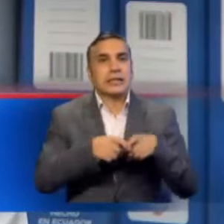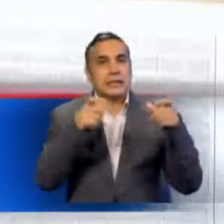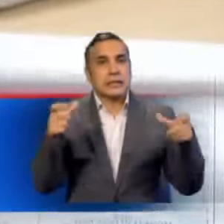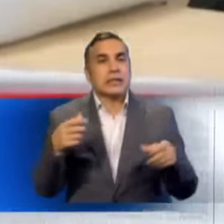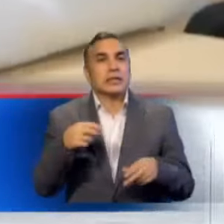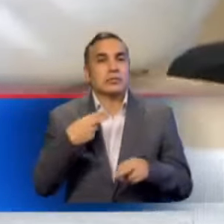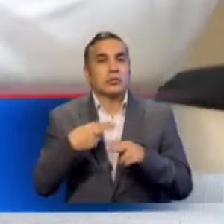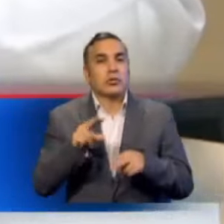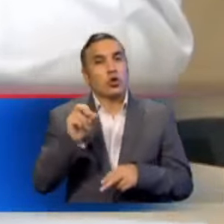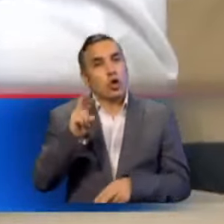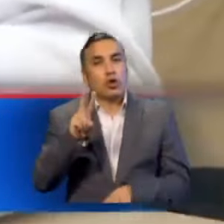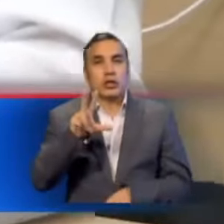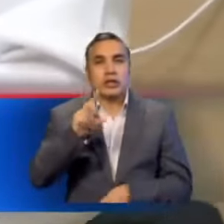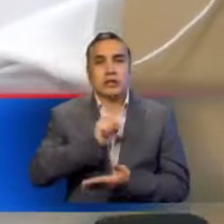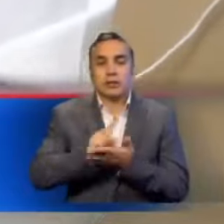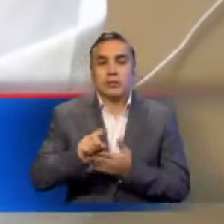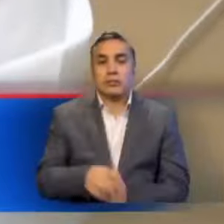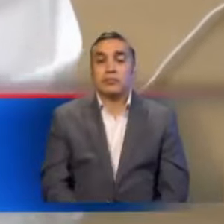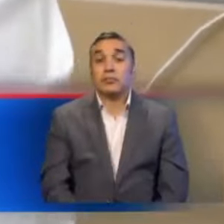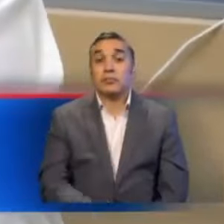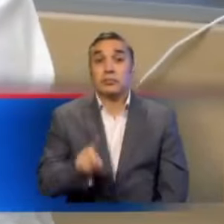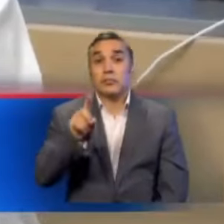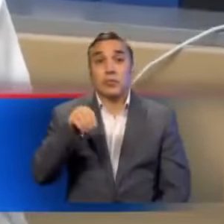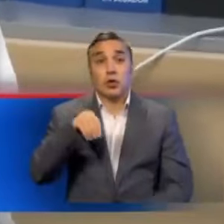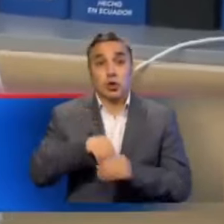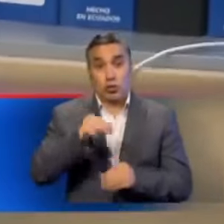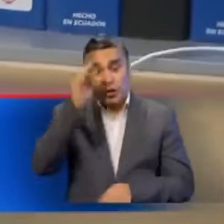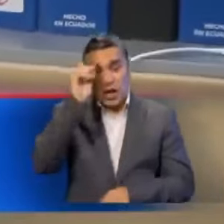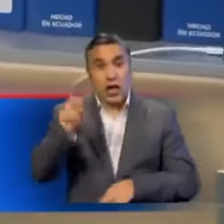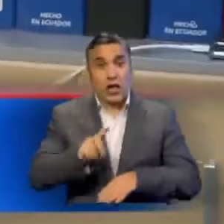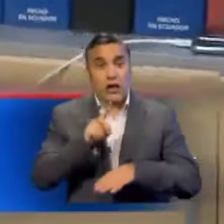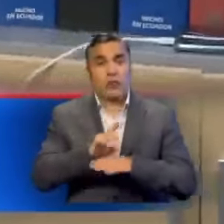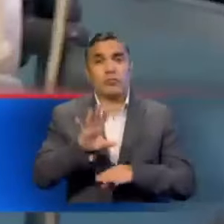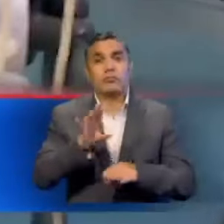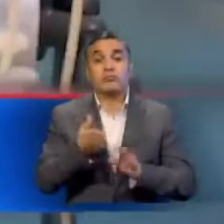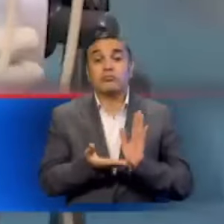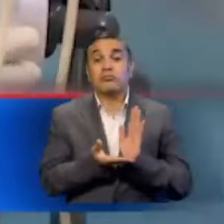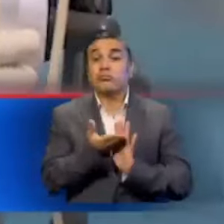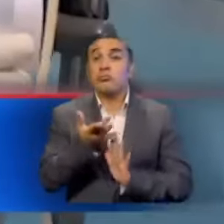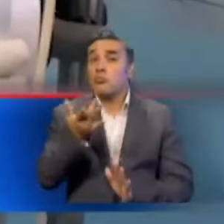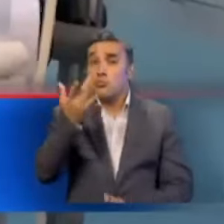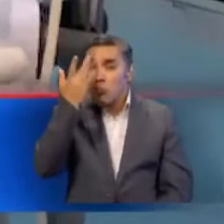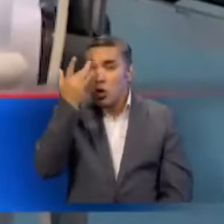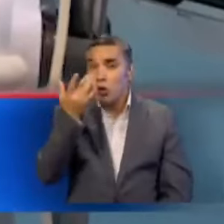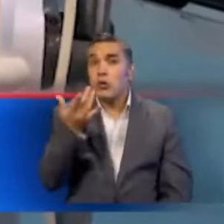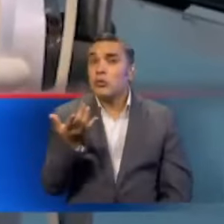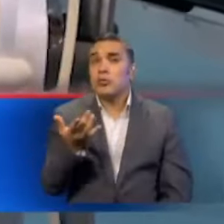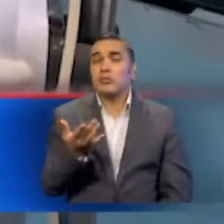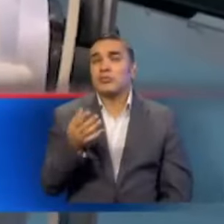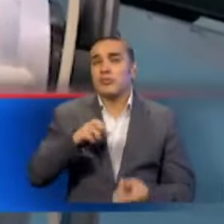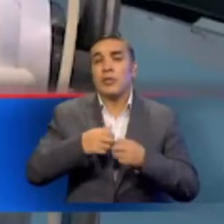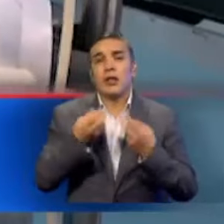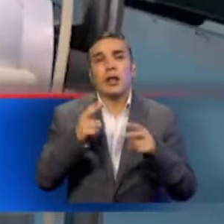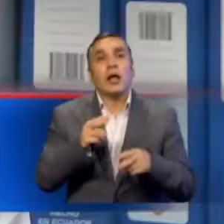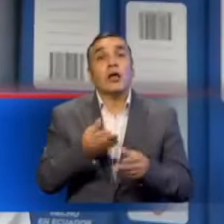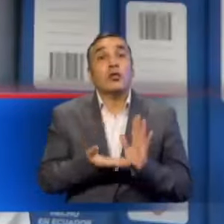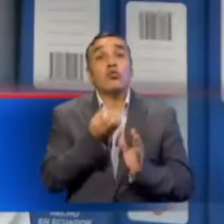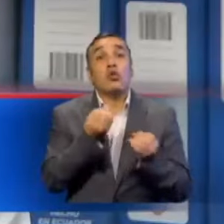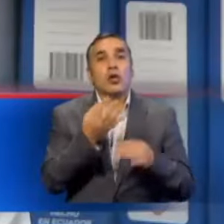3 semanas. La doctora María José Augusto, principal de esta casa de salud, sostiene que el incremento se registra entre un 15 y